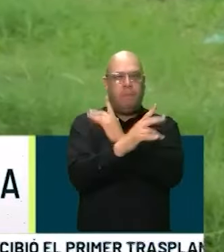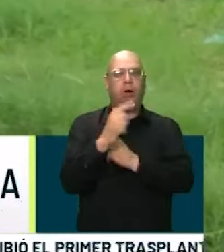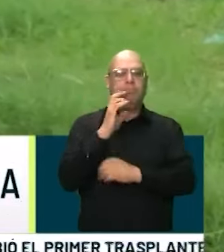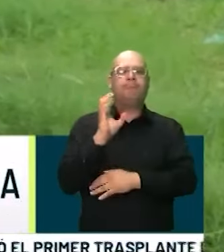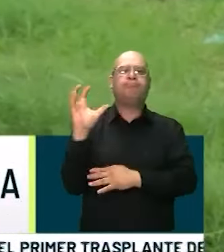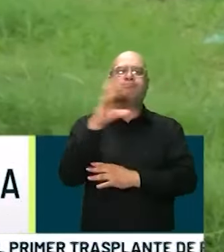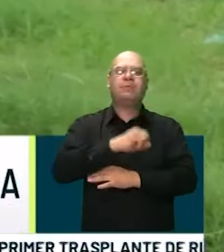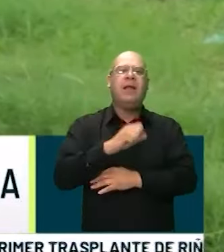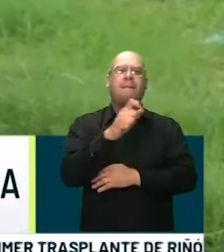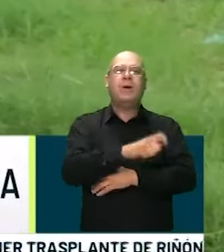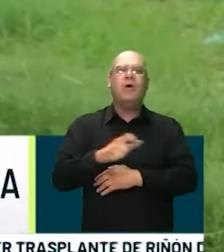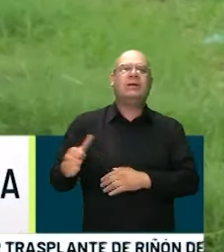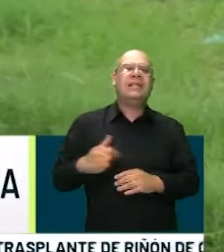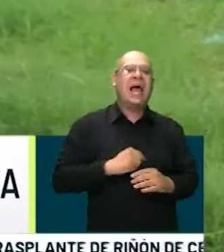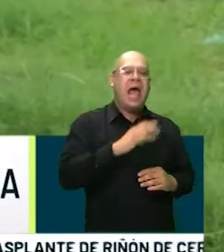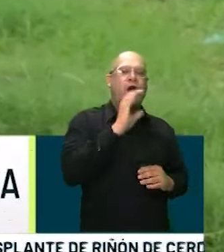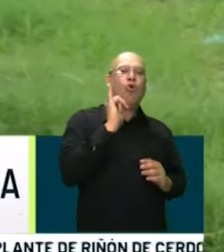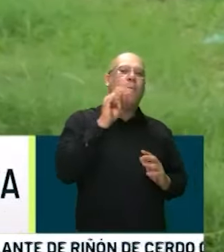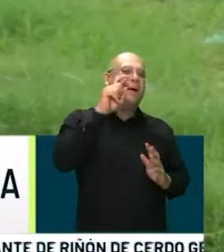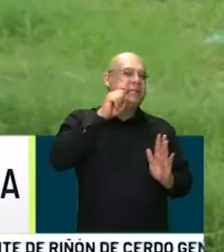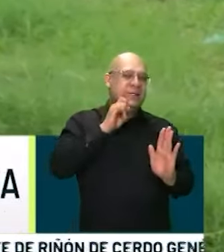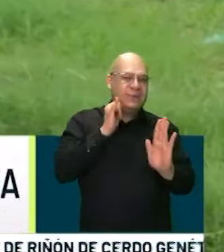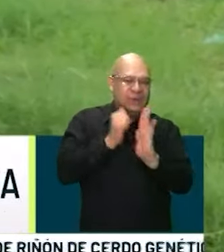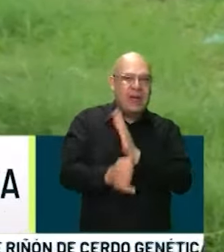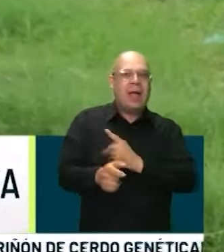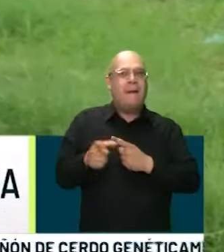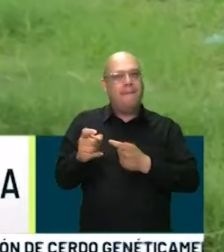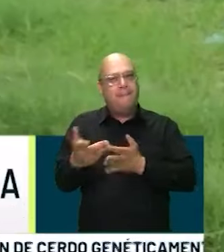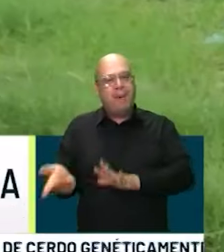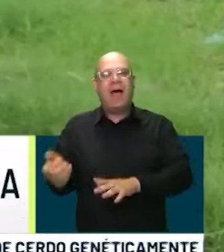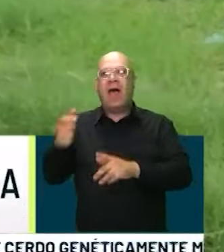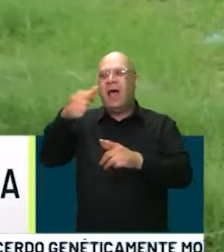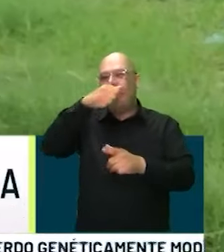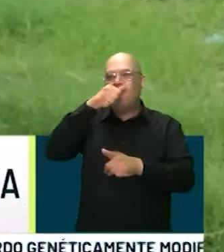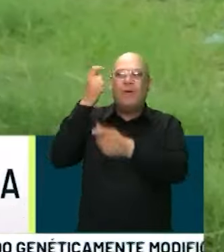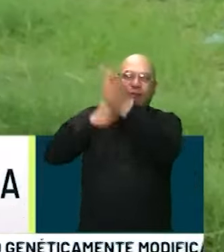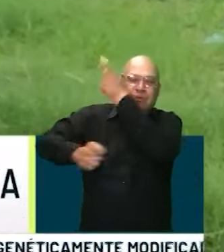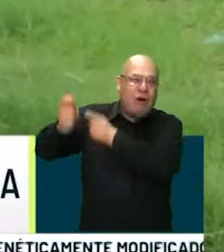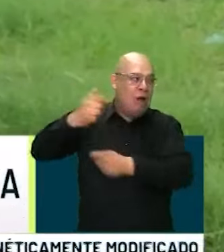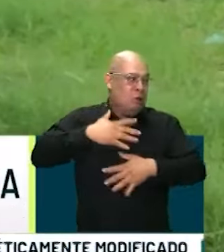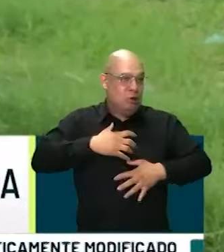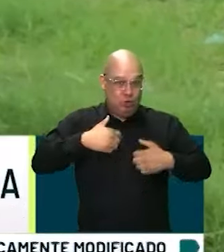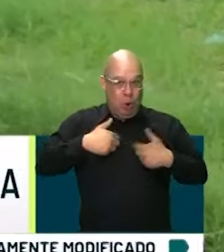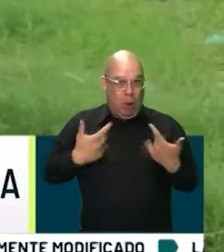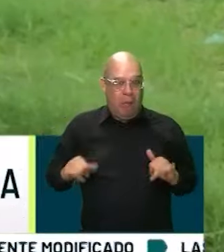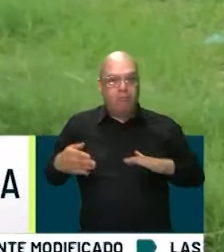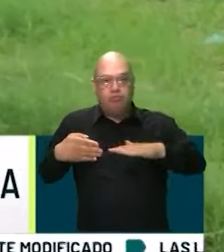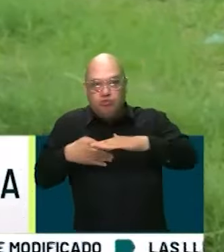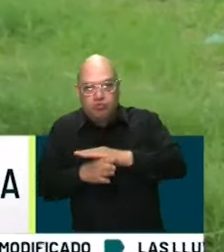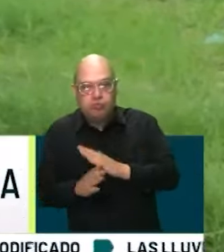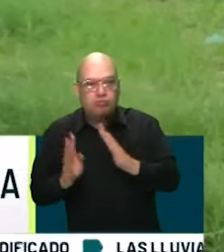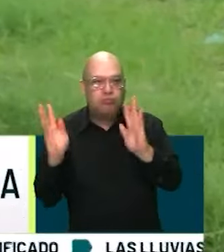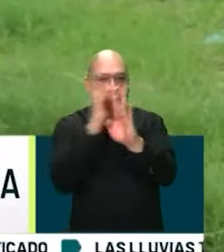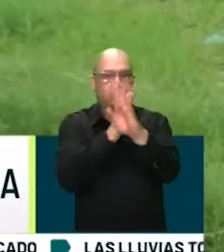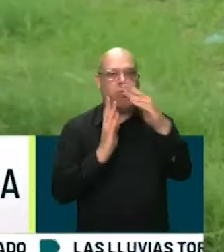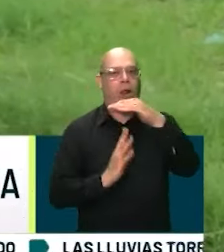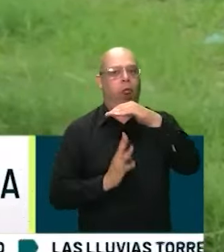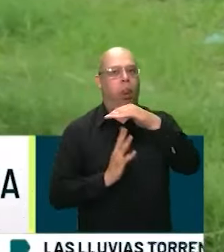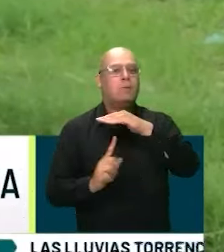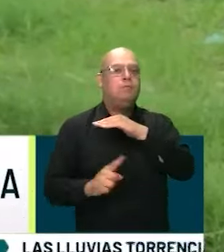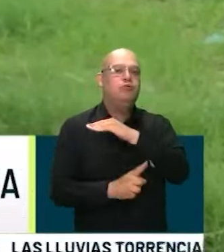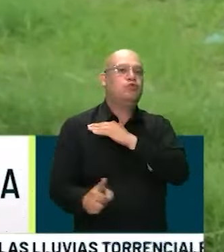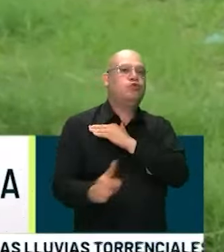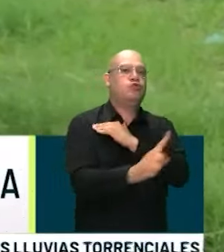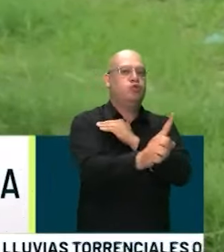requeridas por abuso sexual asesinato narcotráfico y otros delitos que están utilizando la migración transcontinental